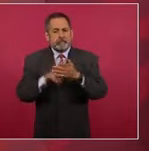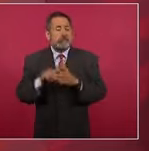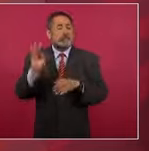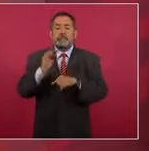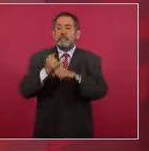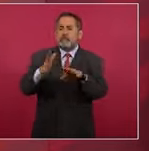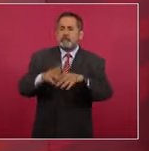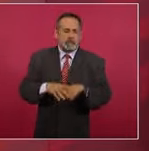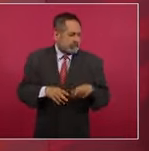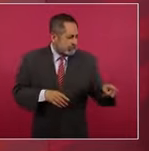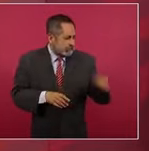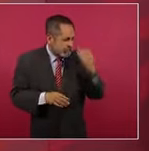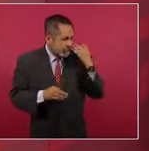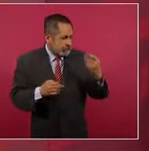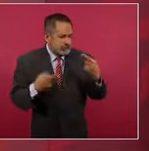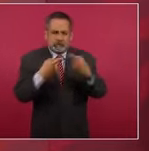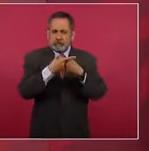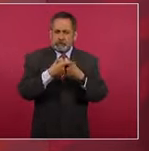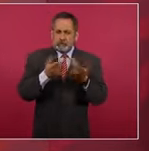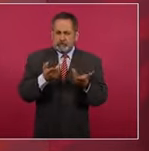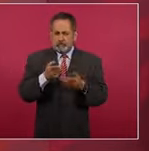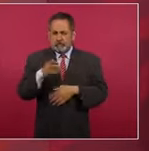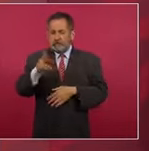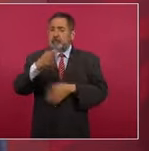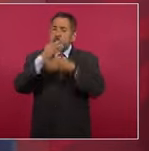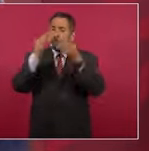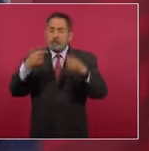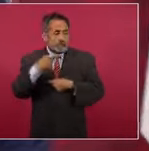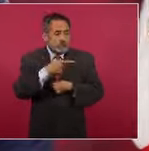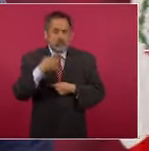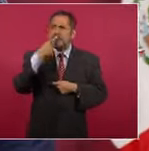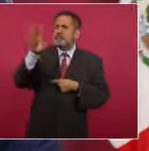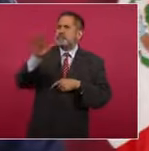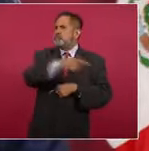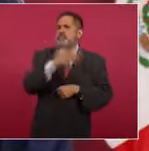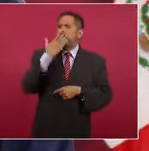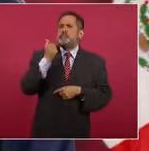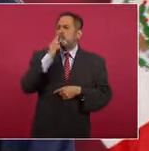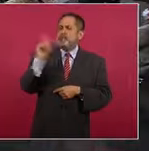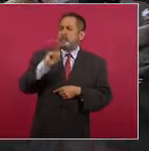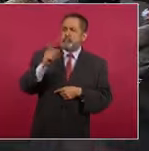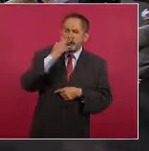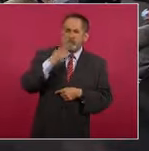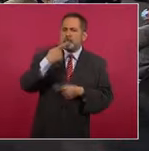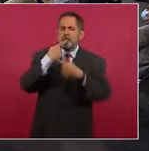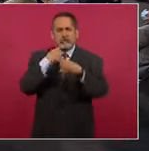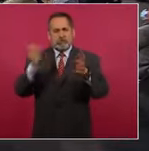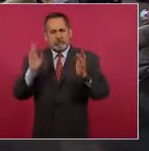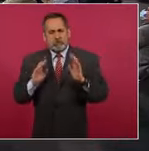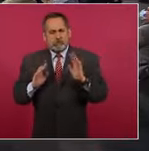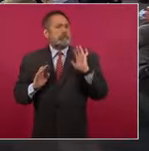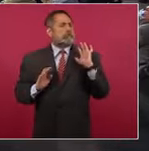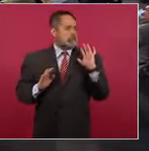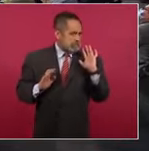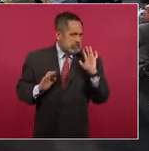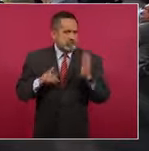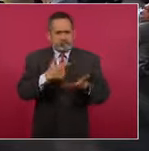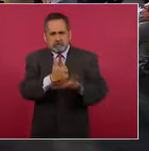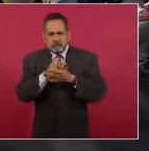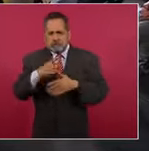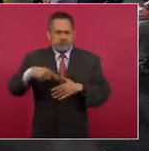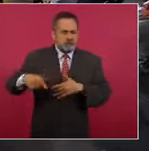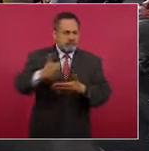corresponde a la realidad, se denuncie o nos ayuden